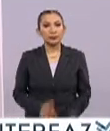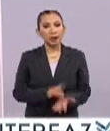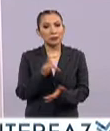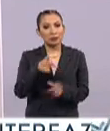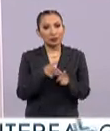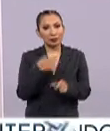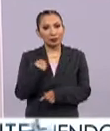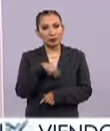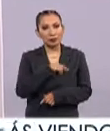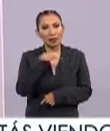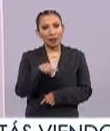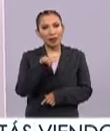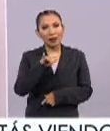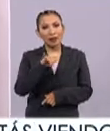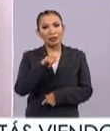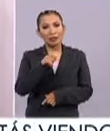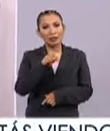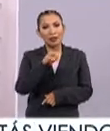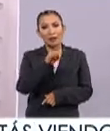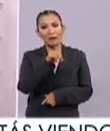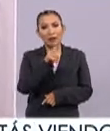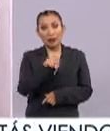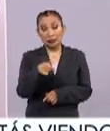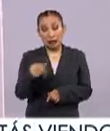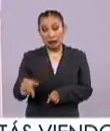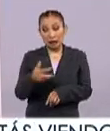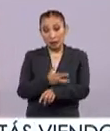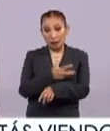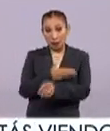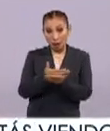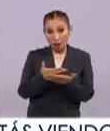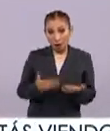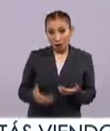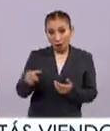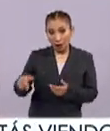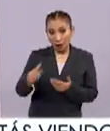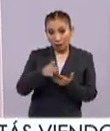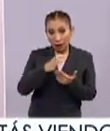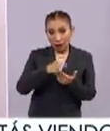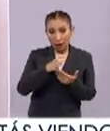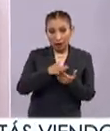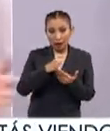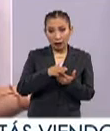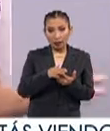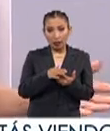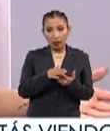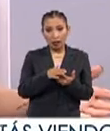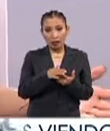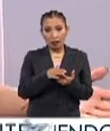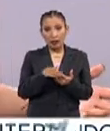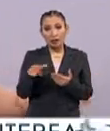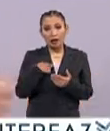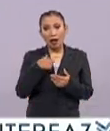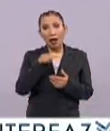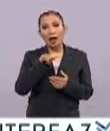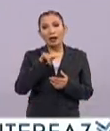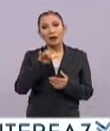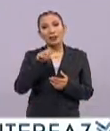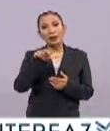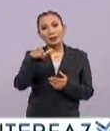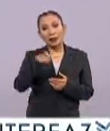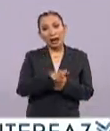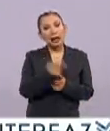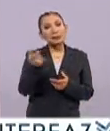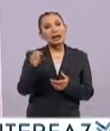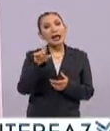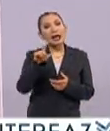Gracias por continuar con nosotros en Interfaz y bueno, está con nosotros aquí en la mesa de Interfaz, de la Agencia Informativa de Educación de